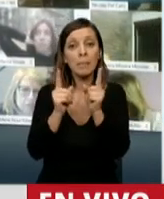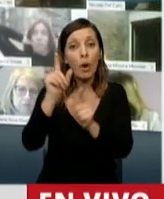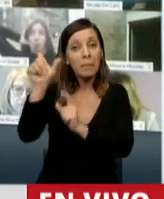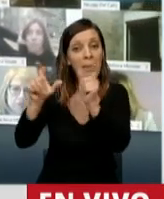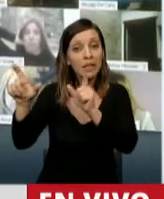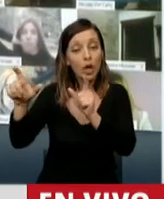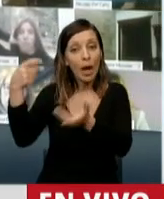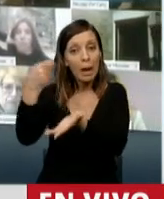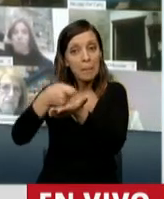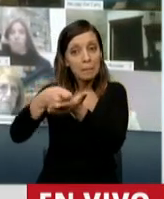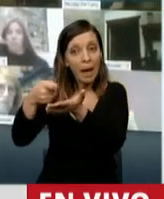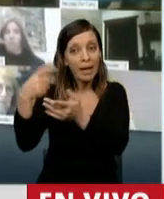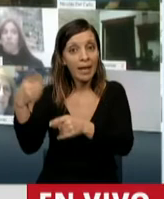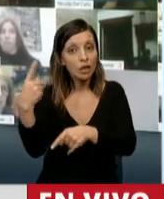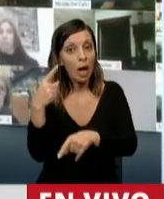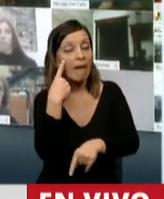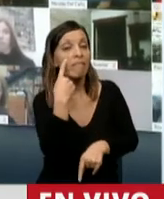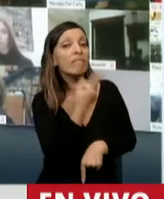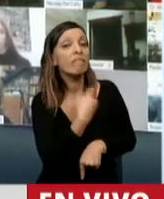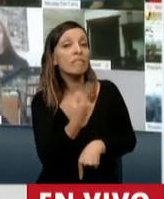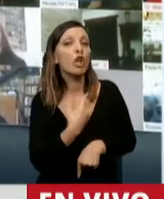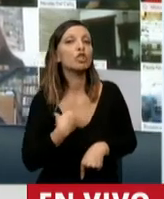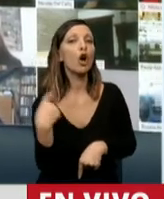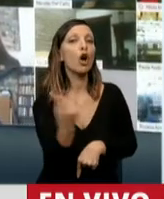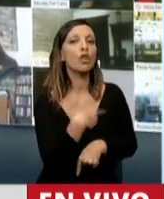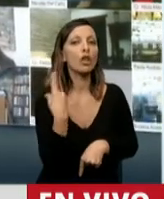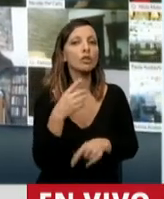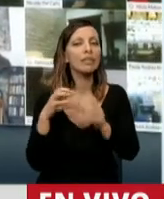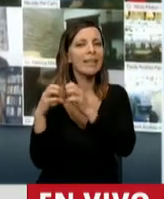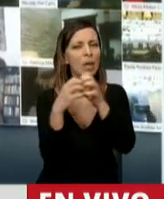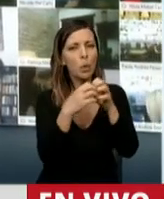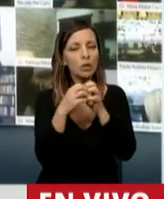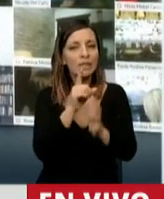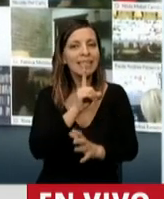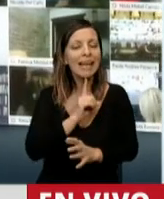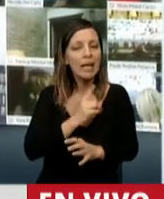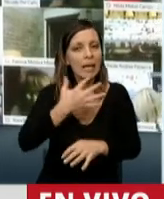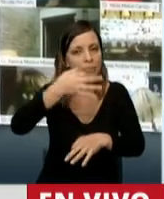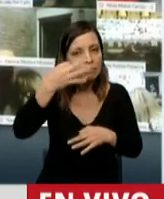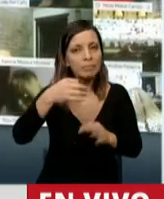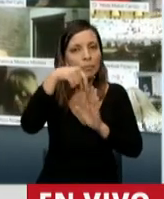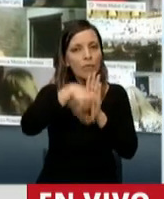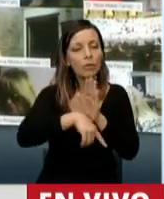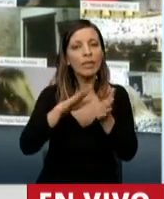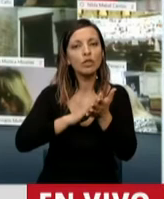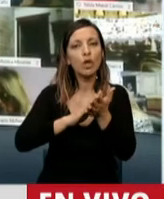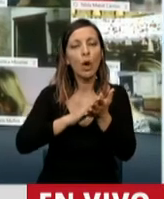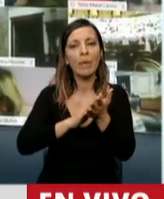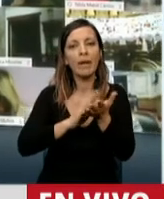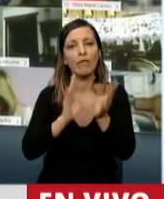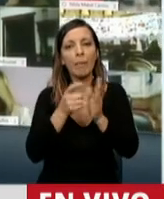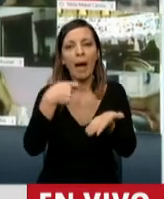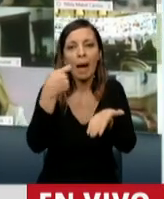contribuyentes están esperando de nosotros, que es una discusión seria y profunda sobre la reforma tributaria que nuestro